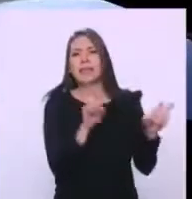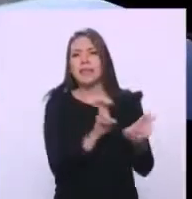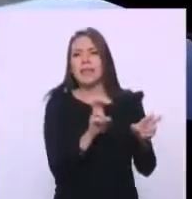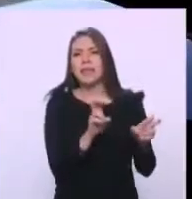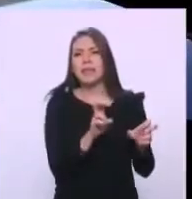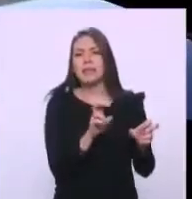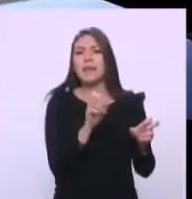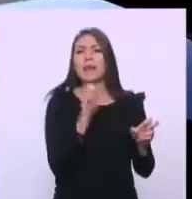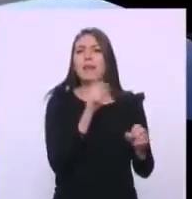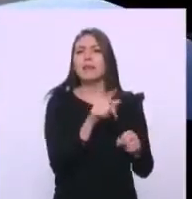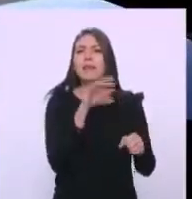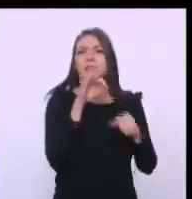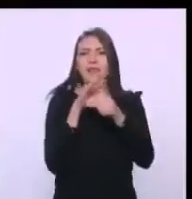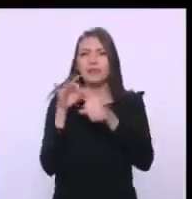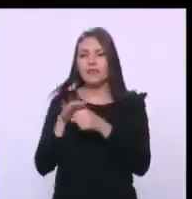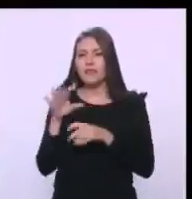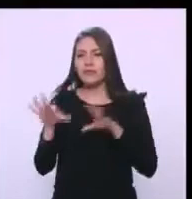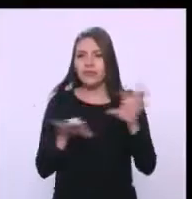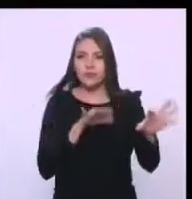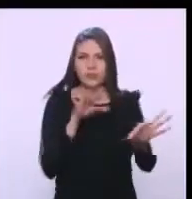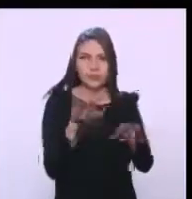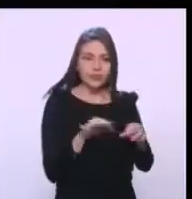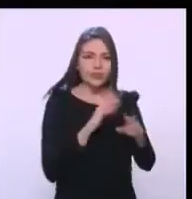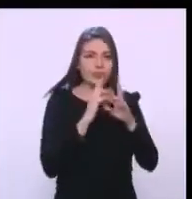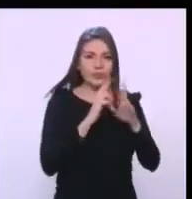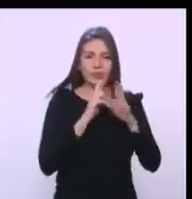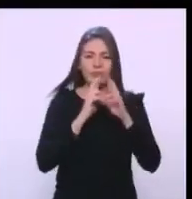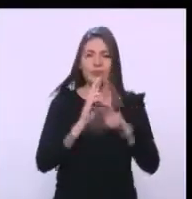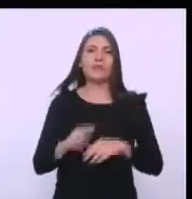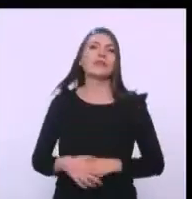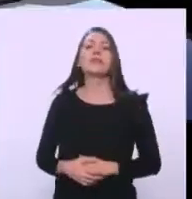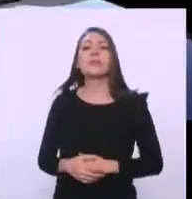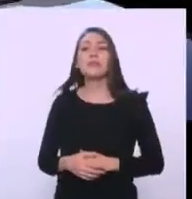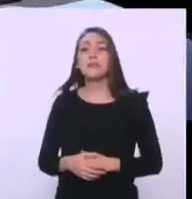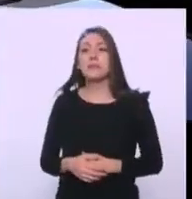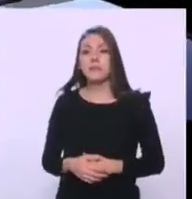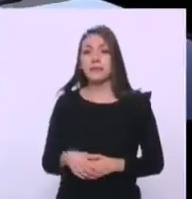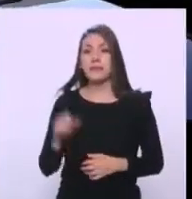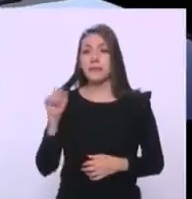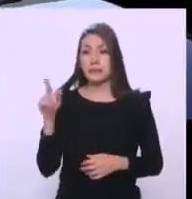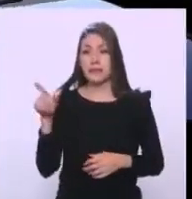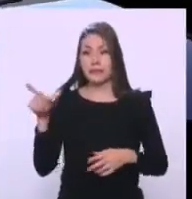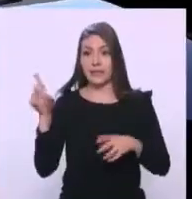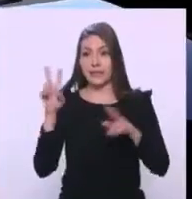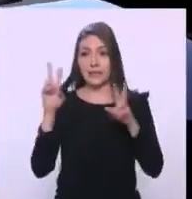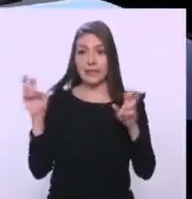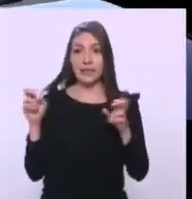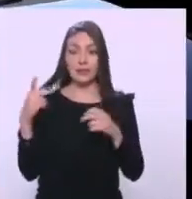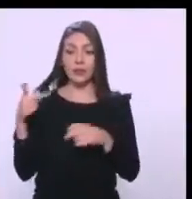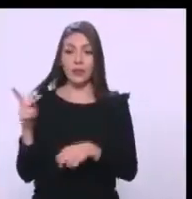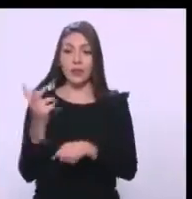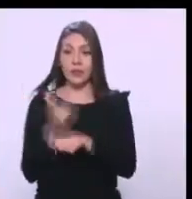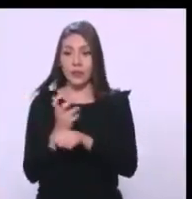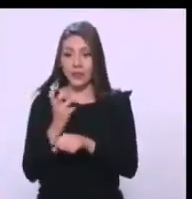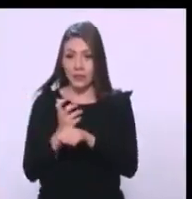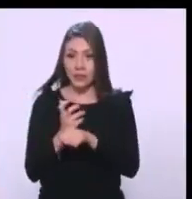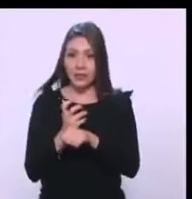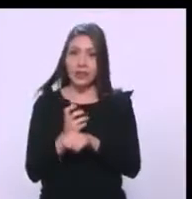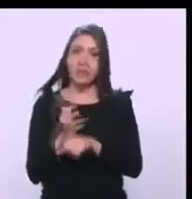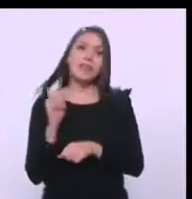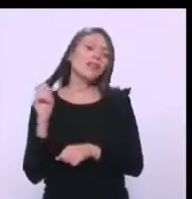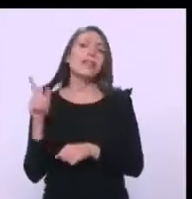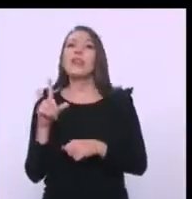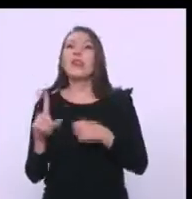de las elecciones, del reconocimiento. Del resultado. El tema de Estados Unidos es un ejemplo de infodemia